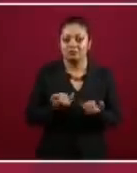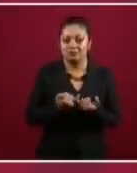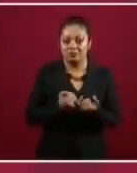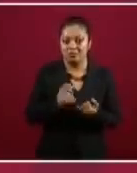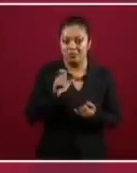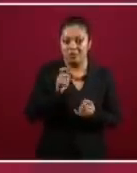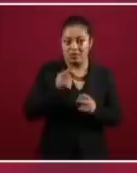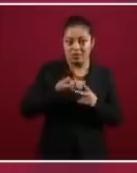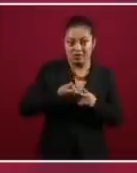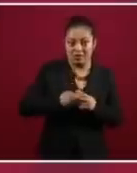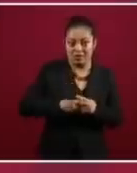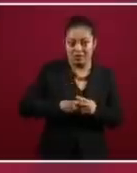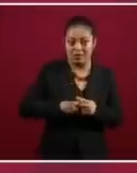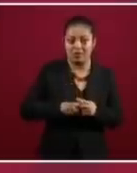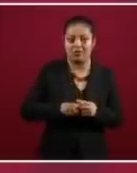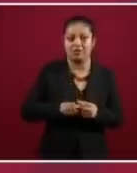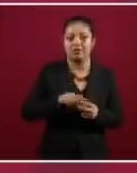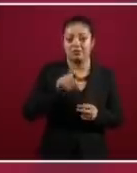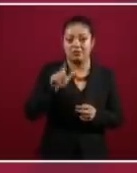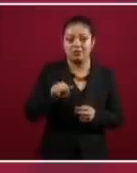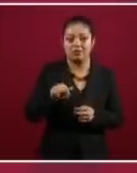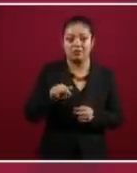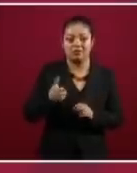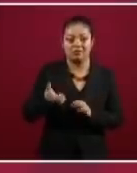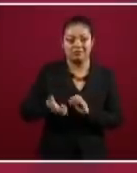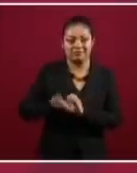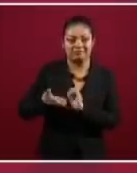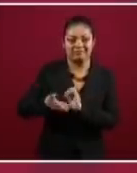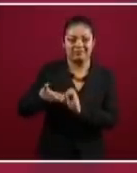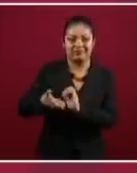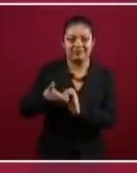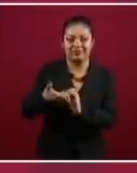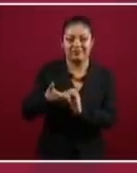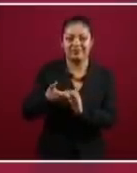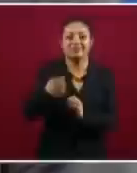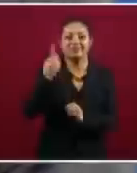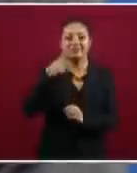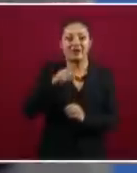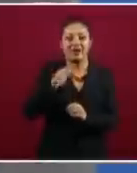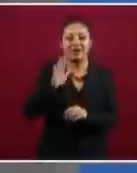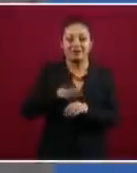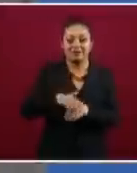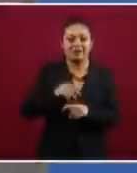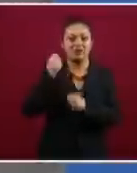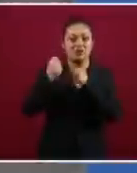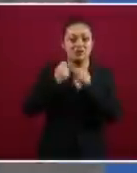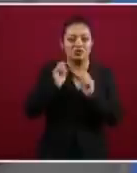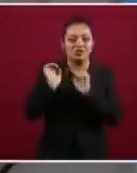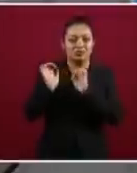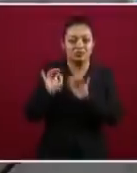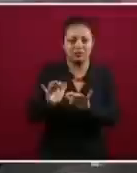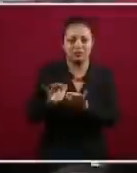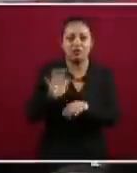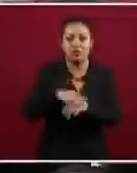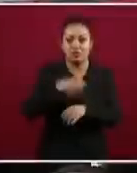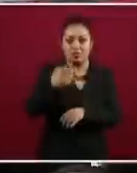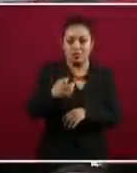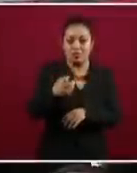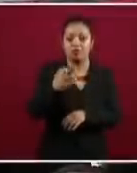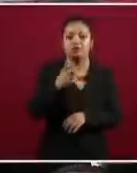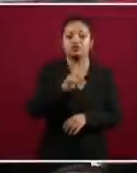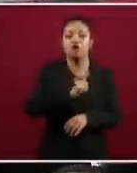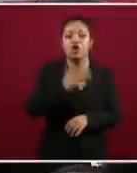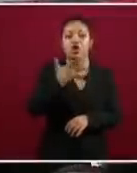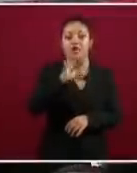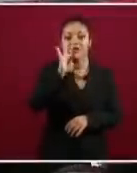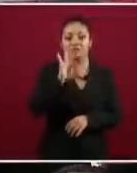se construye la infraestructura turística. Entonces, por eso el crecimiento del 10%. Entonces,